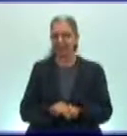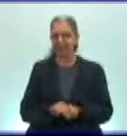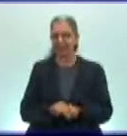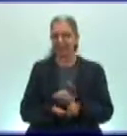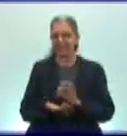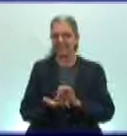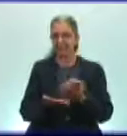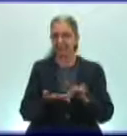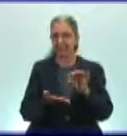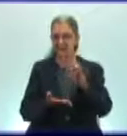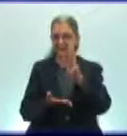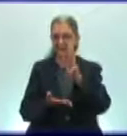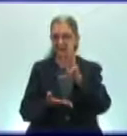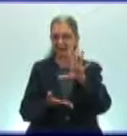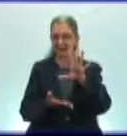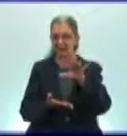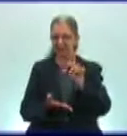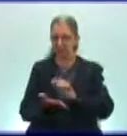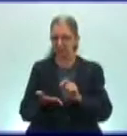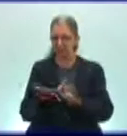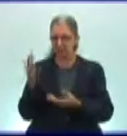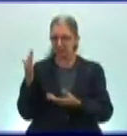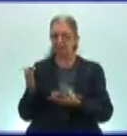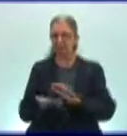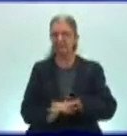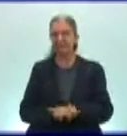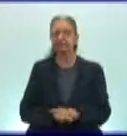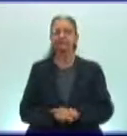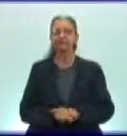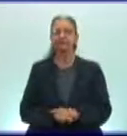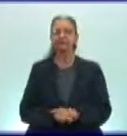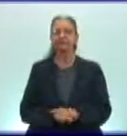de la página 35.